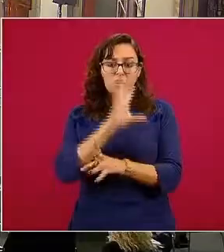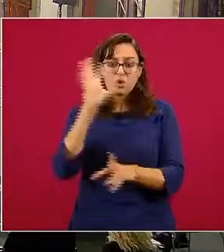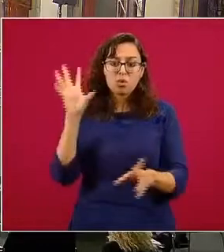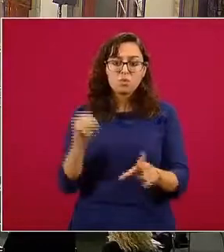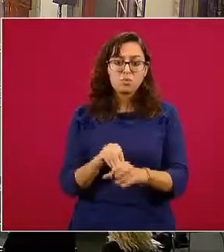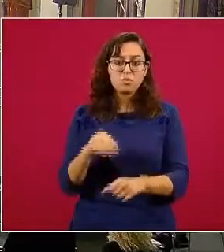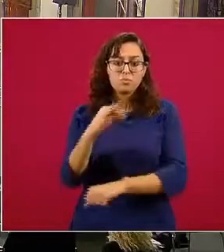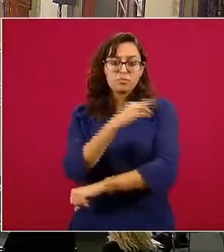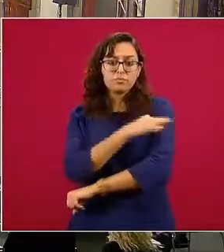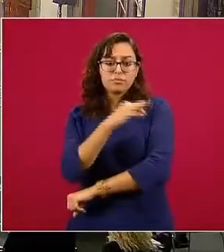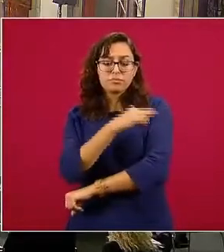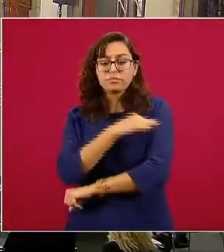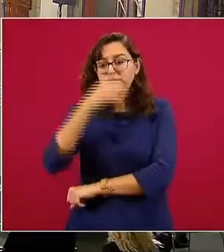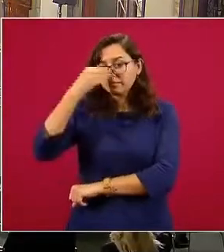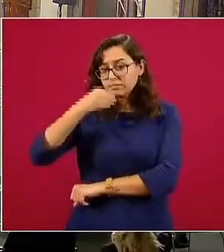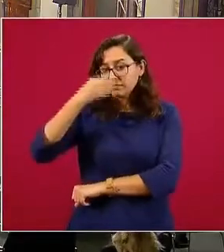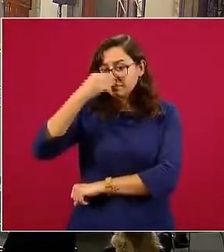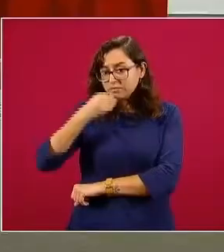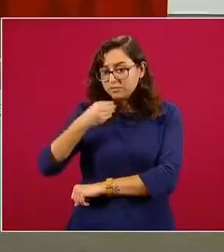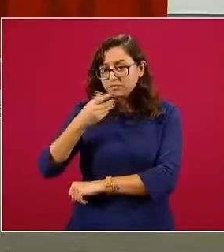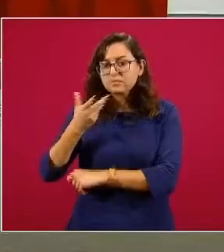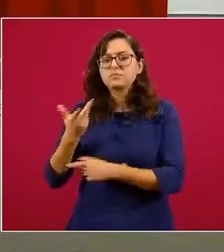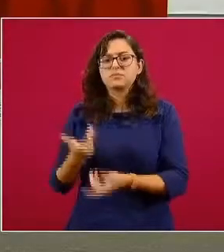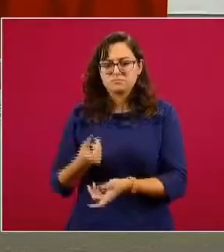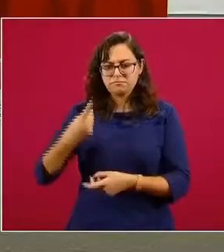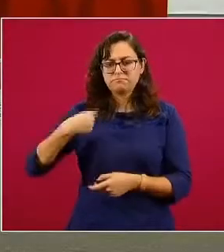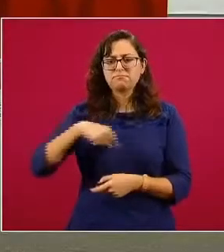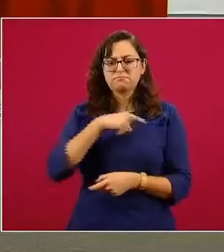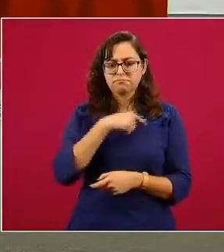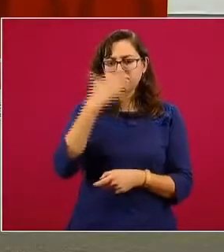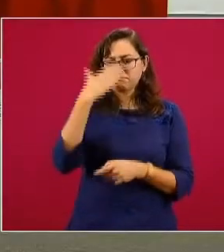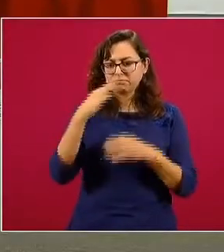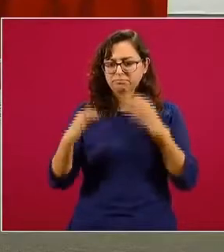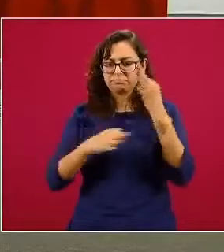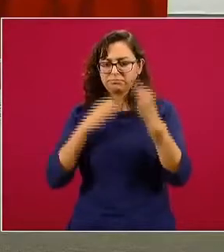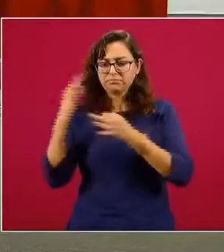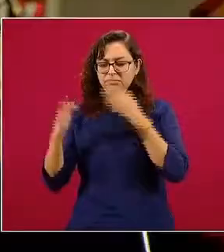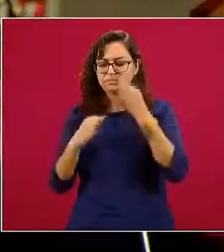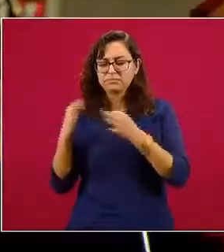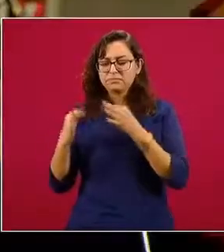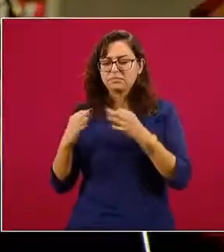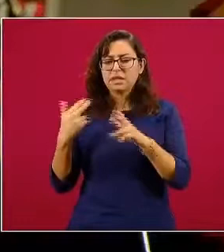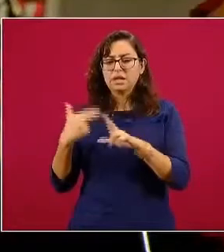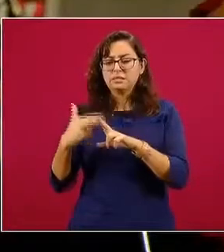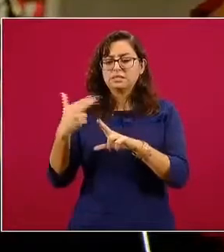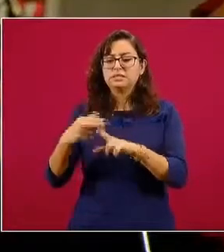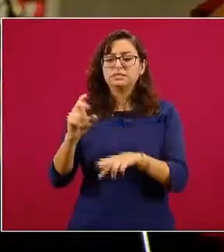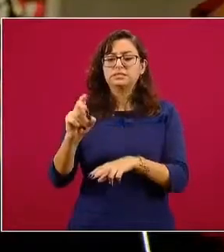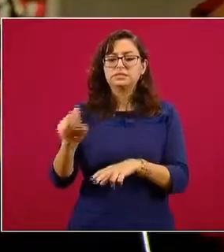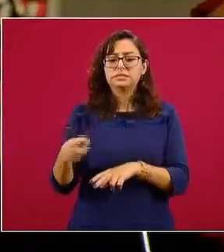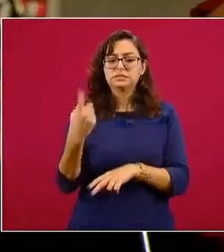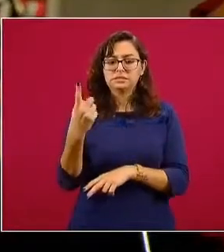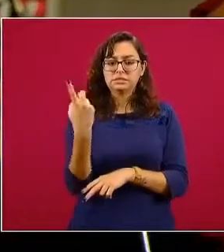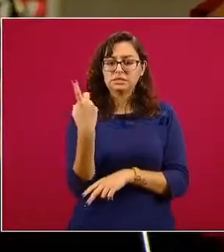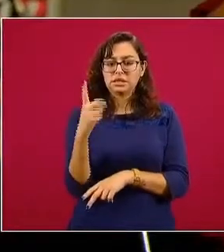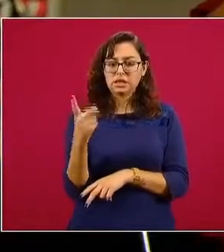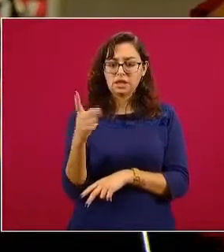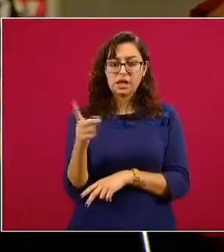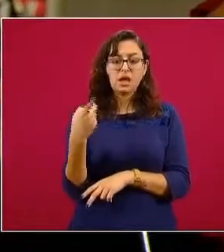de las vacunas contra la influenza? Sabemos que la campaña o la meta sería aplicarlos al 31 de diciembre, pero ¿cuándo serían ya